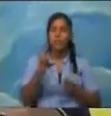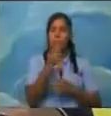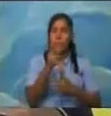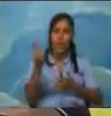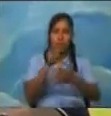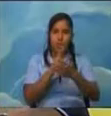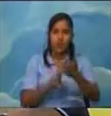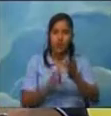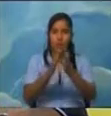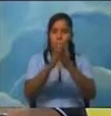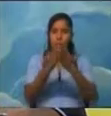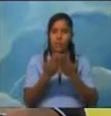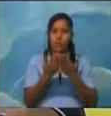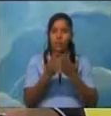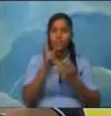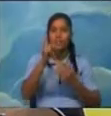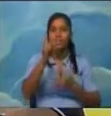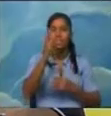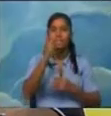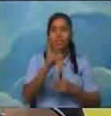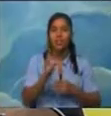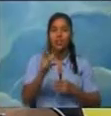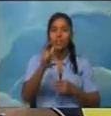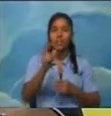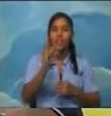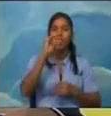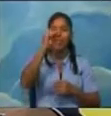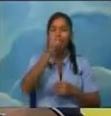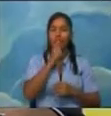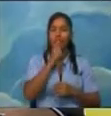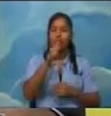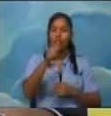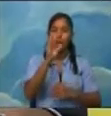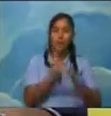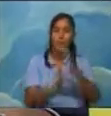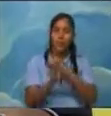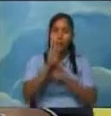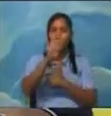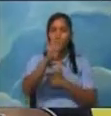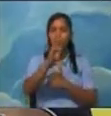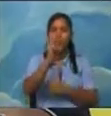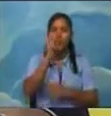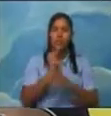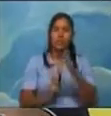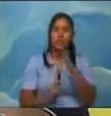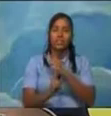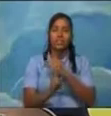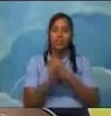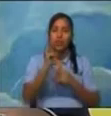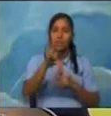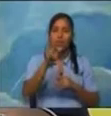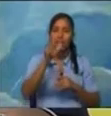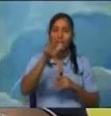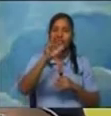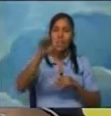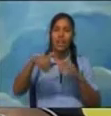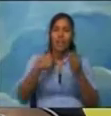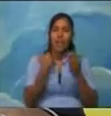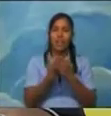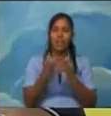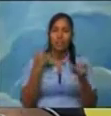bíblico. Ubique su Biblia en Deuteronomio capítulo 4. Estaremos leyendo desde el versículo 23 hasta el